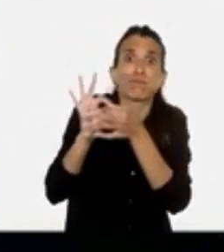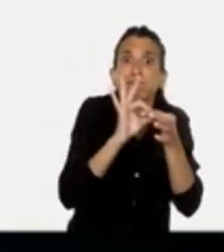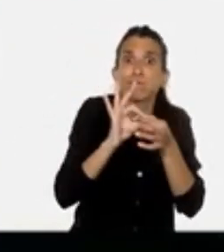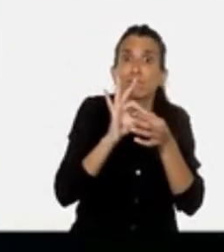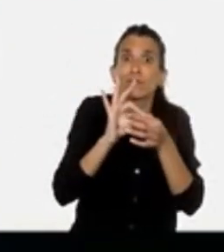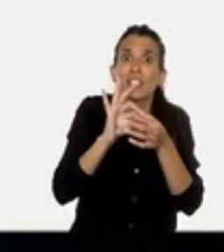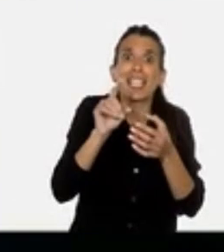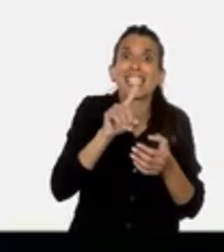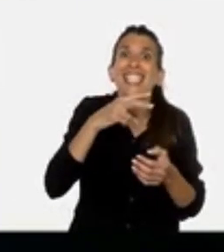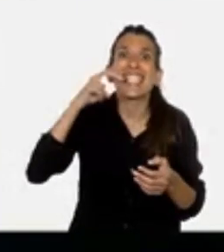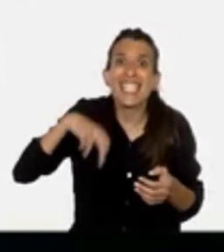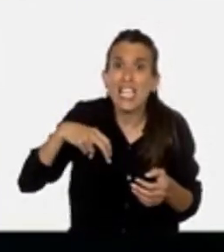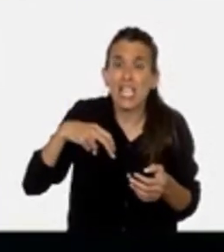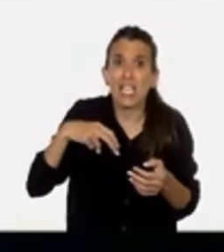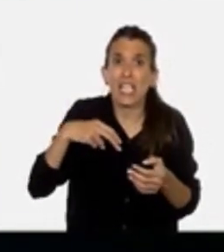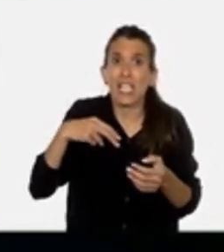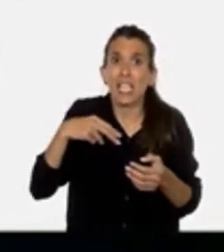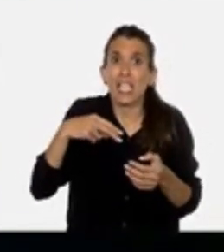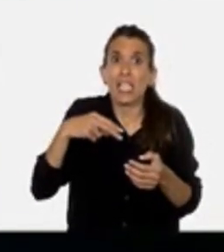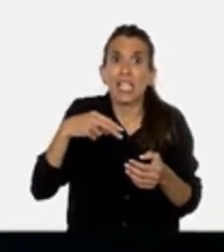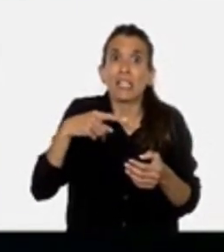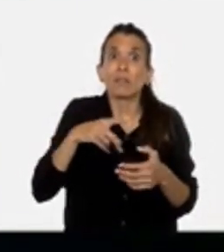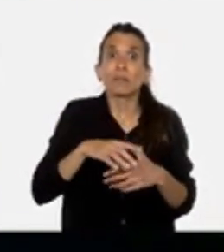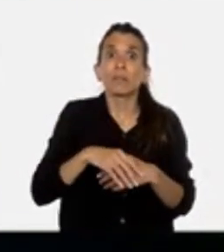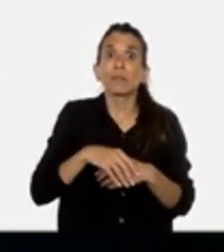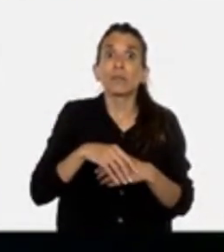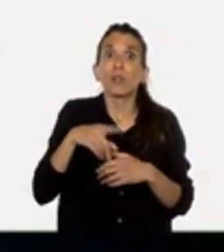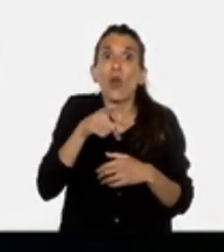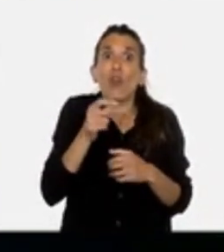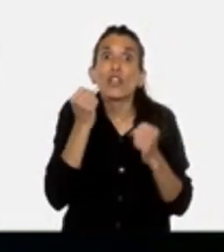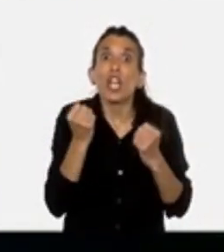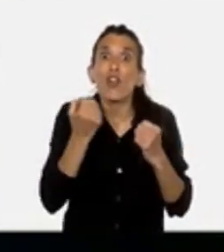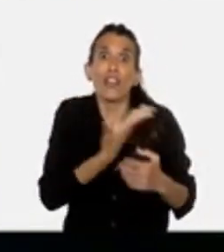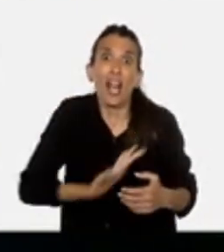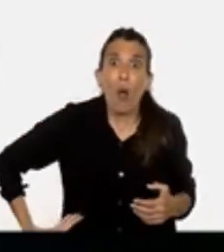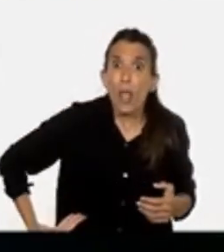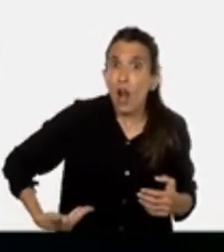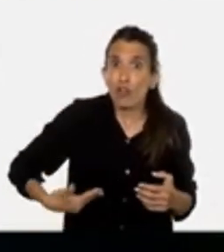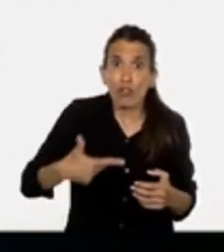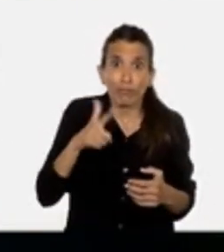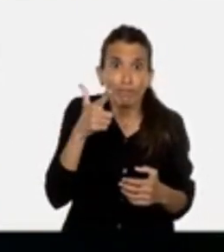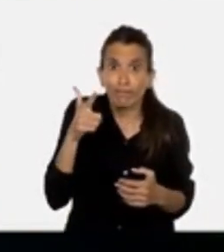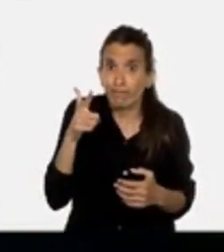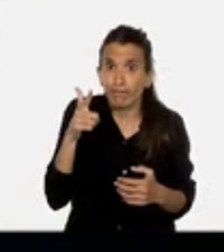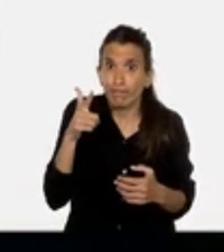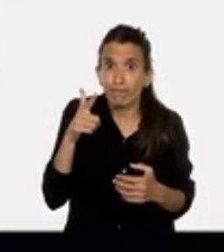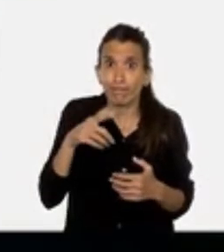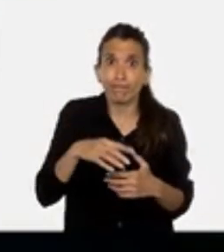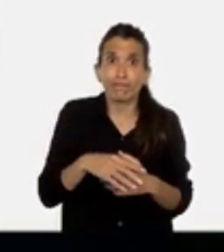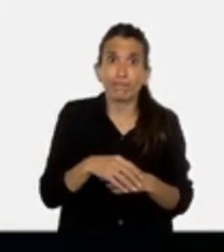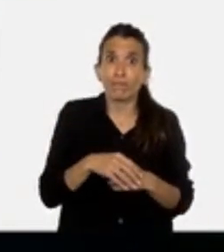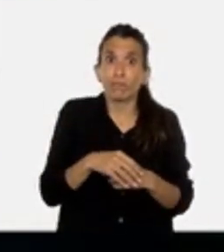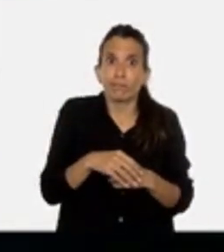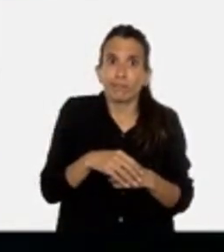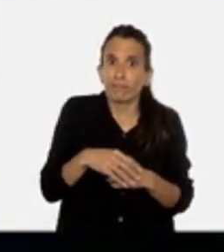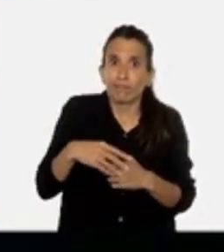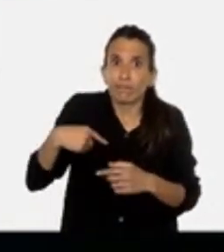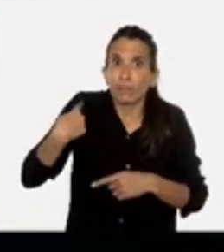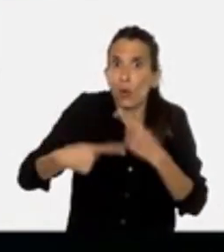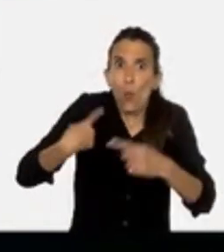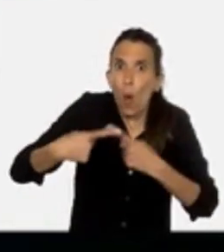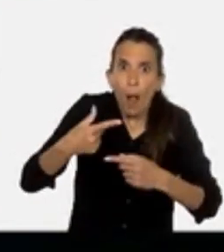sin la anuencia del gobierno del estado cuando no ha sido